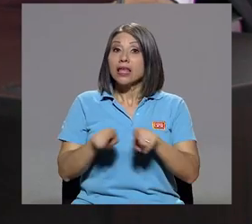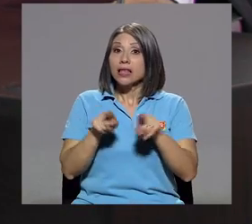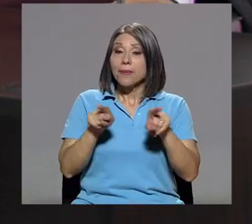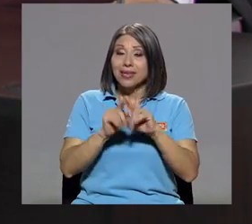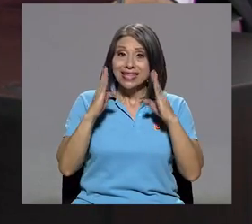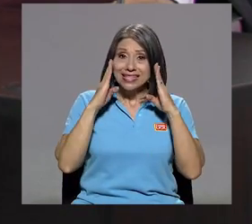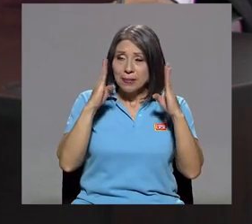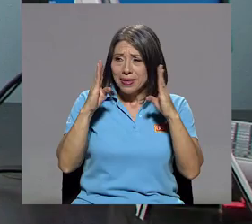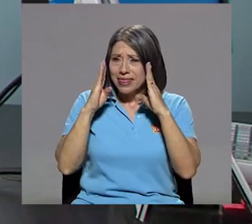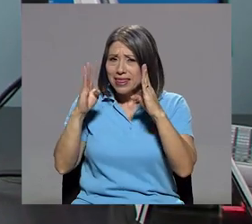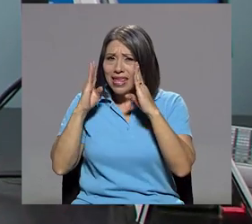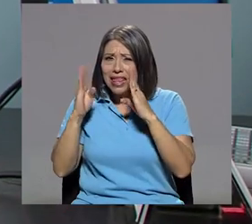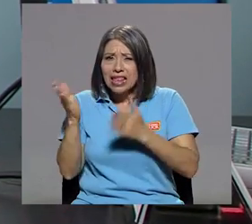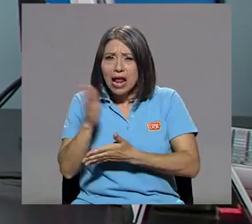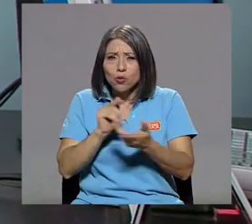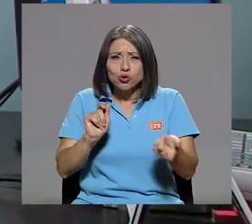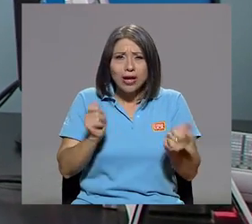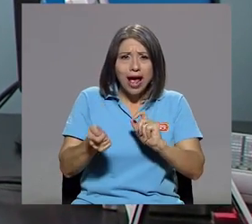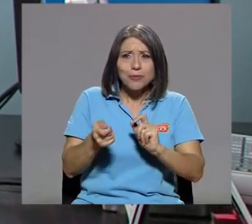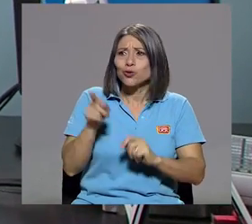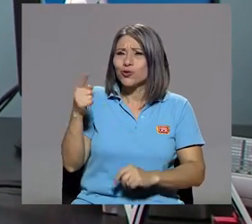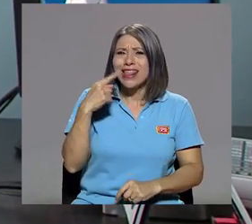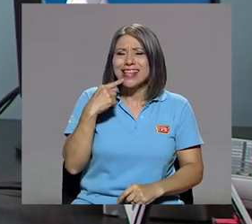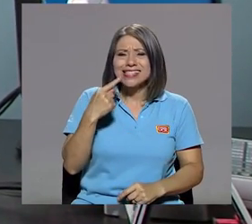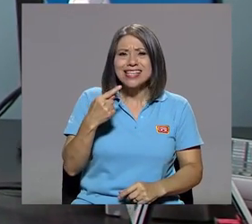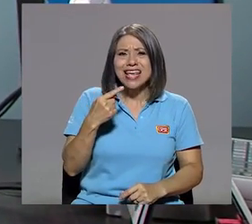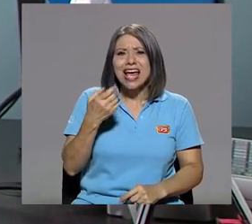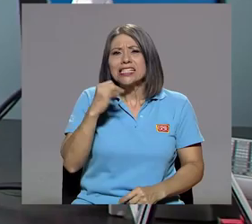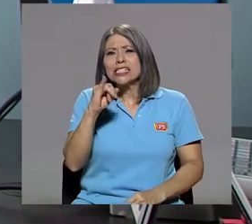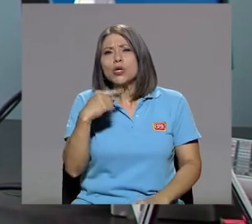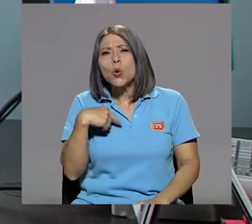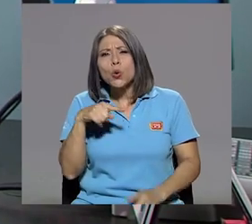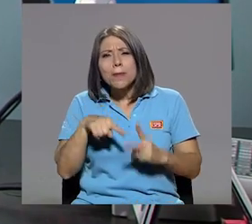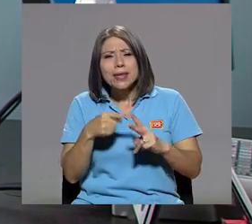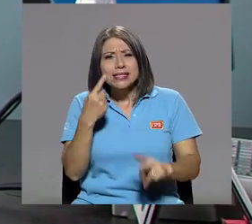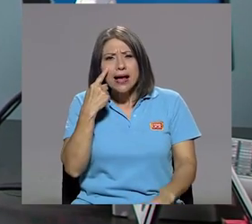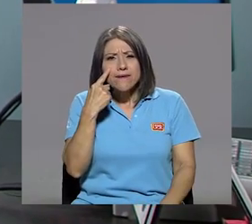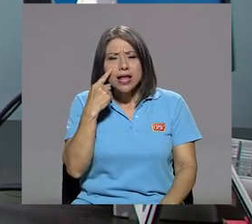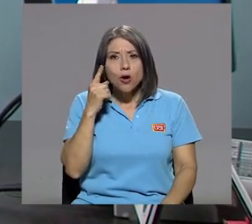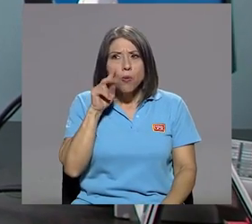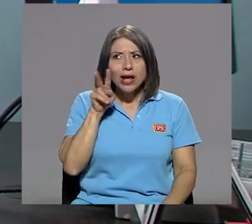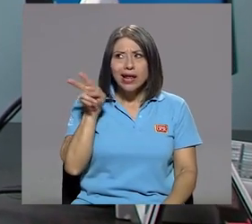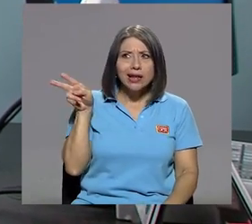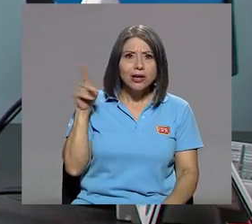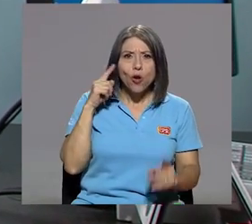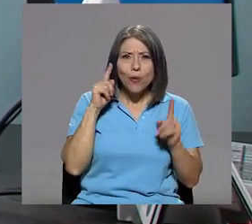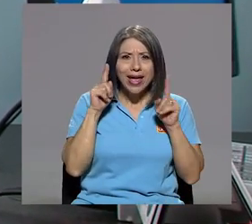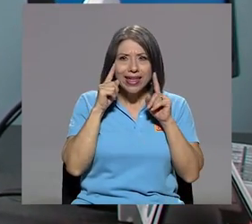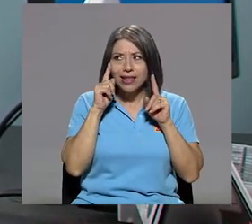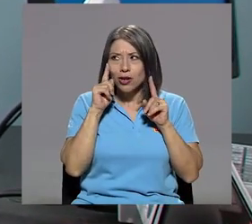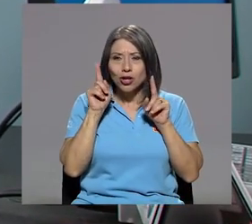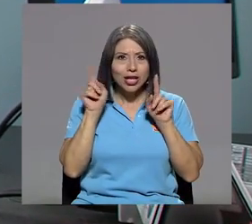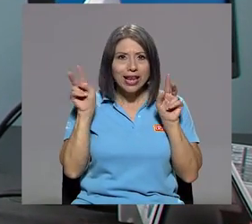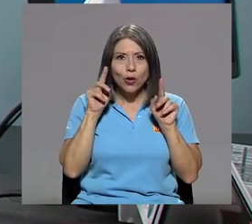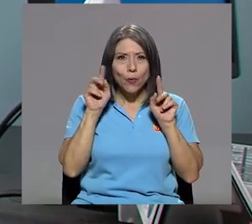pendiente, digamos, a ciertos cambios que se puedan dar, como usted decía, que si uno empieza tal vez a ver... que no ve